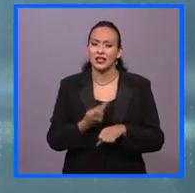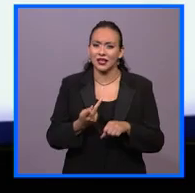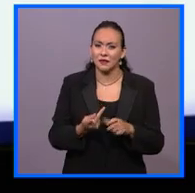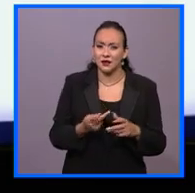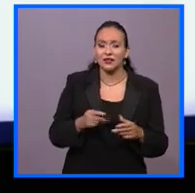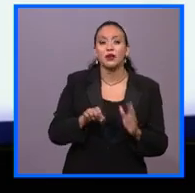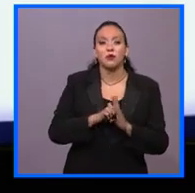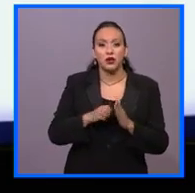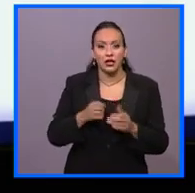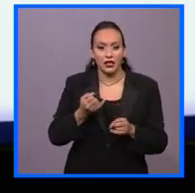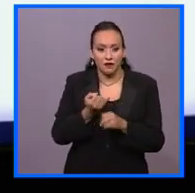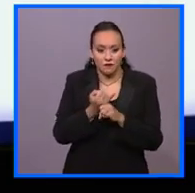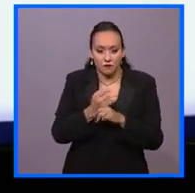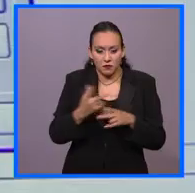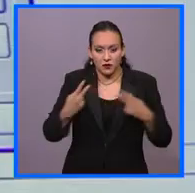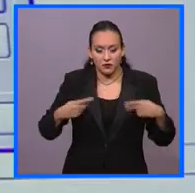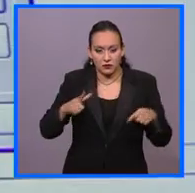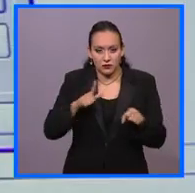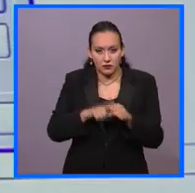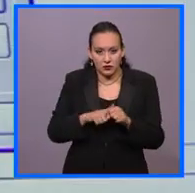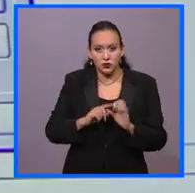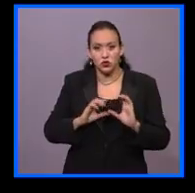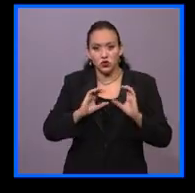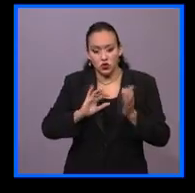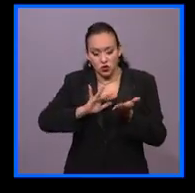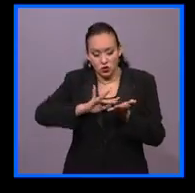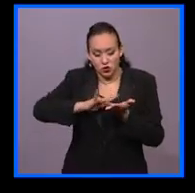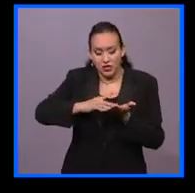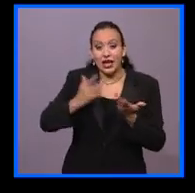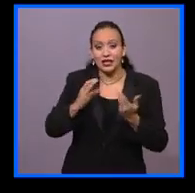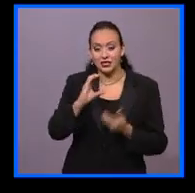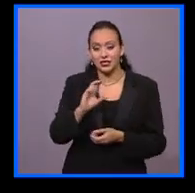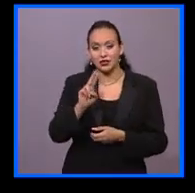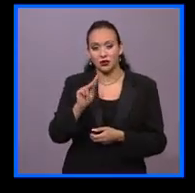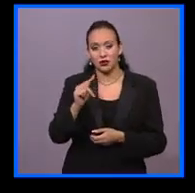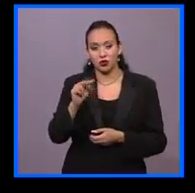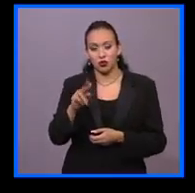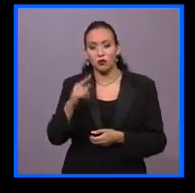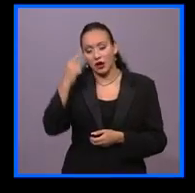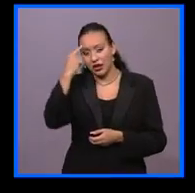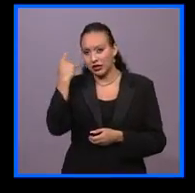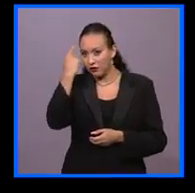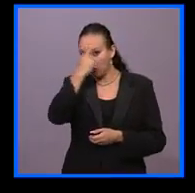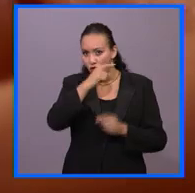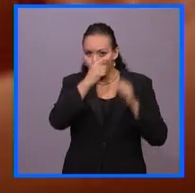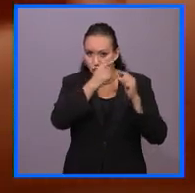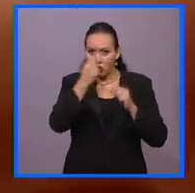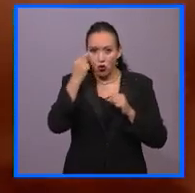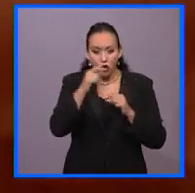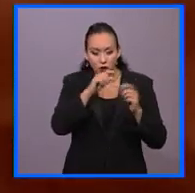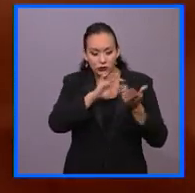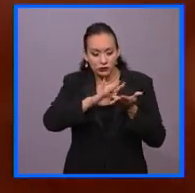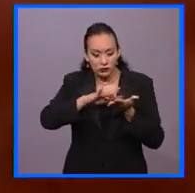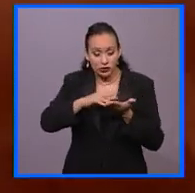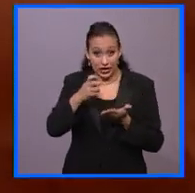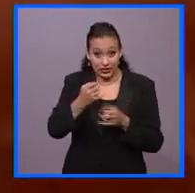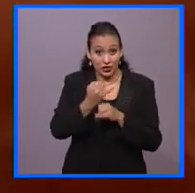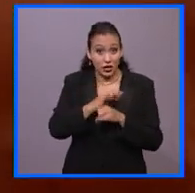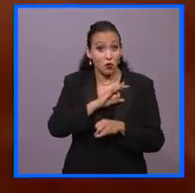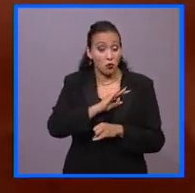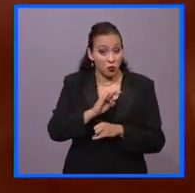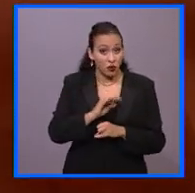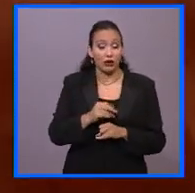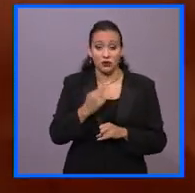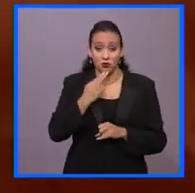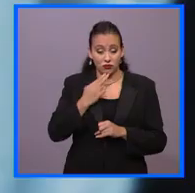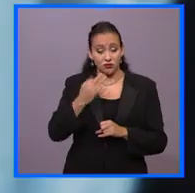datos biométricos y personales y la creación de una CURP biométrica. Estos datos, señaló, podrían usarse indebidamente para vigilancia